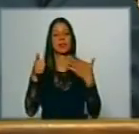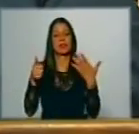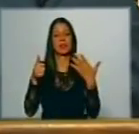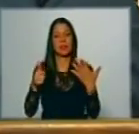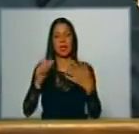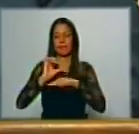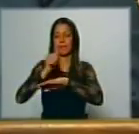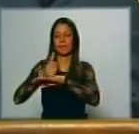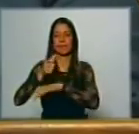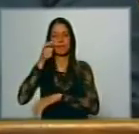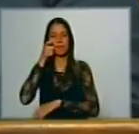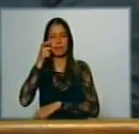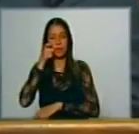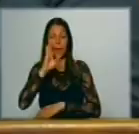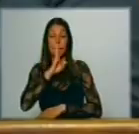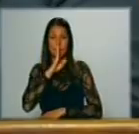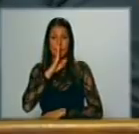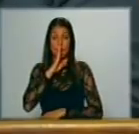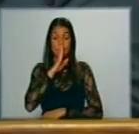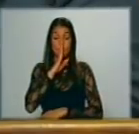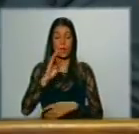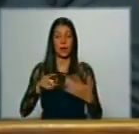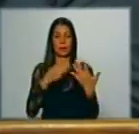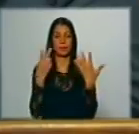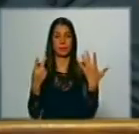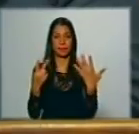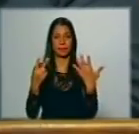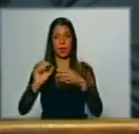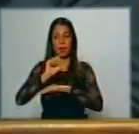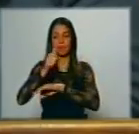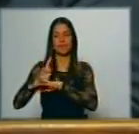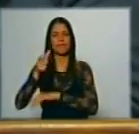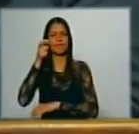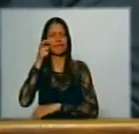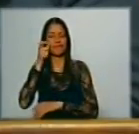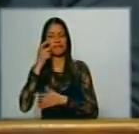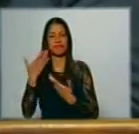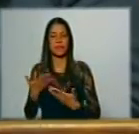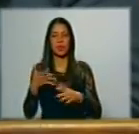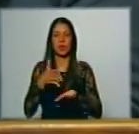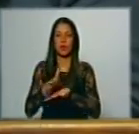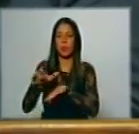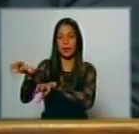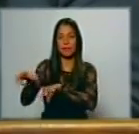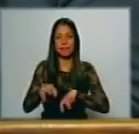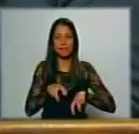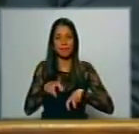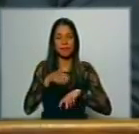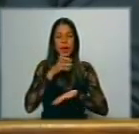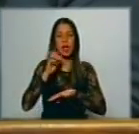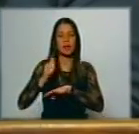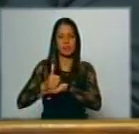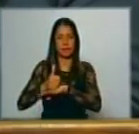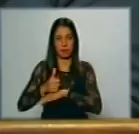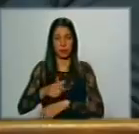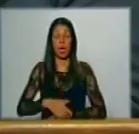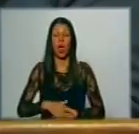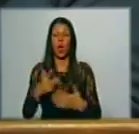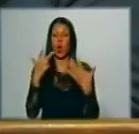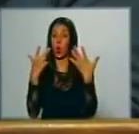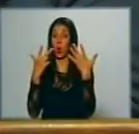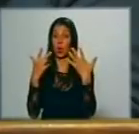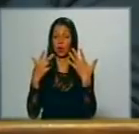Bancos. 7. La Superintendencia Nacional de Gestión Agroalimentaria. 8. El